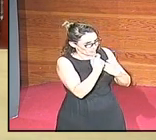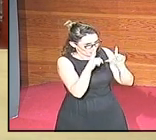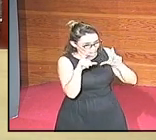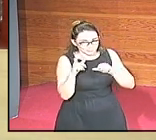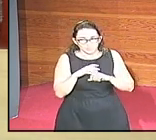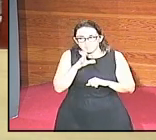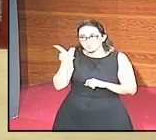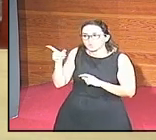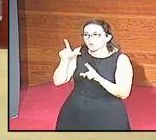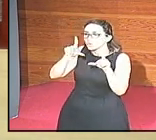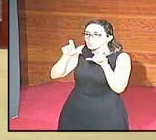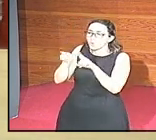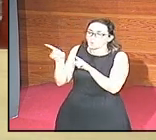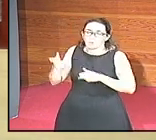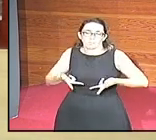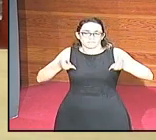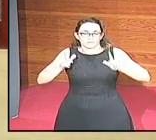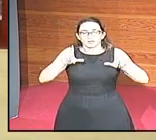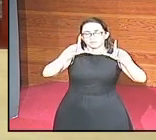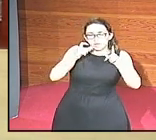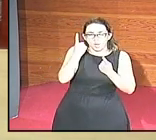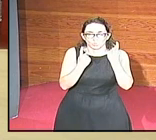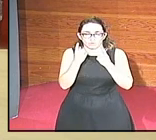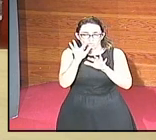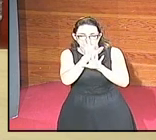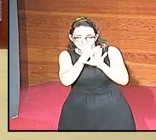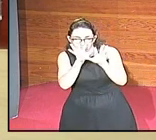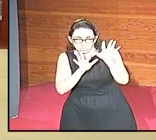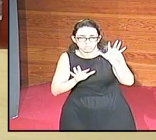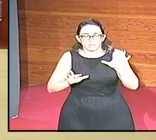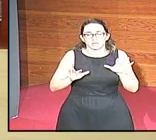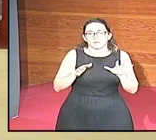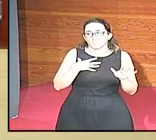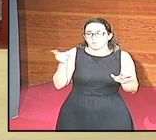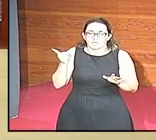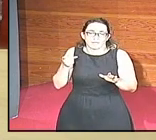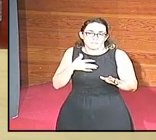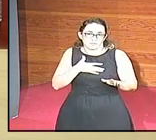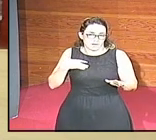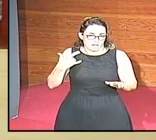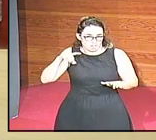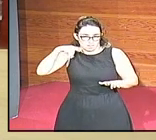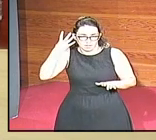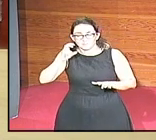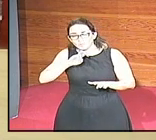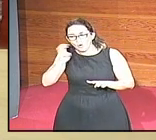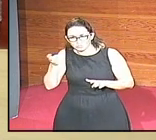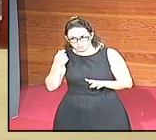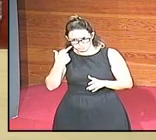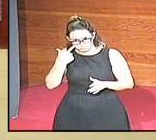sacas fotos así como muy difuminadas, eso seguramente sean licencias. Y otras que se te ve que estás bastante